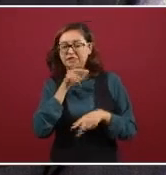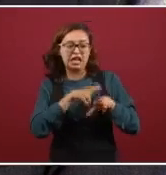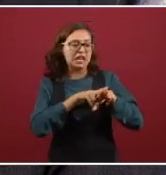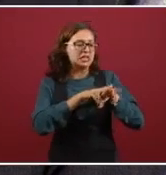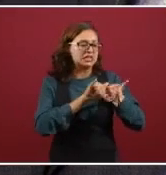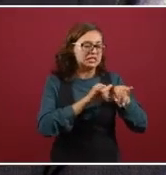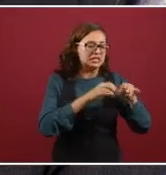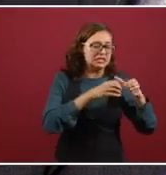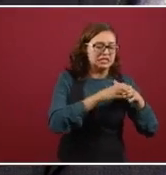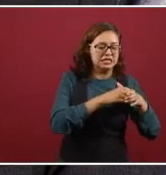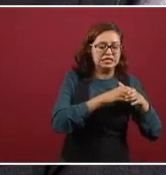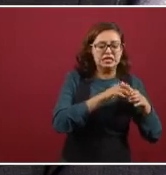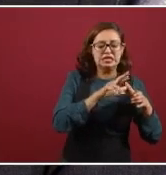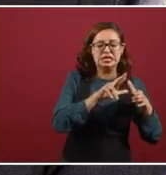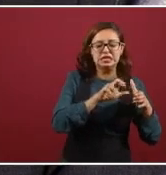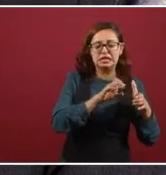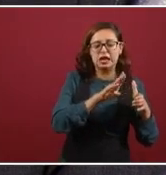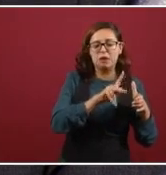demócratas.